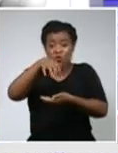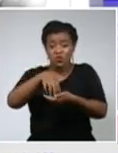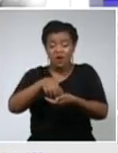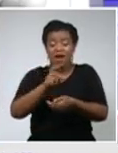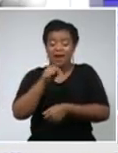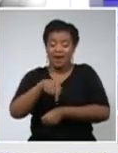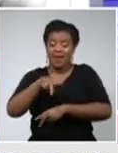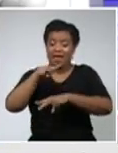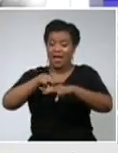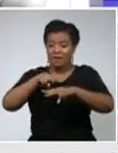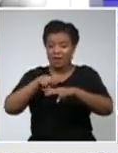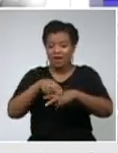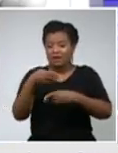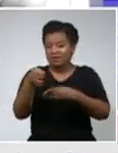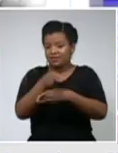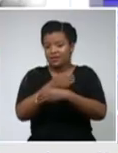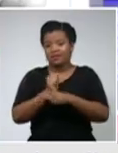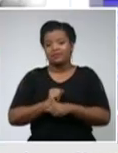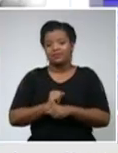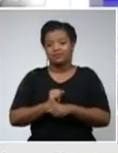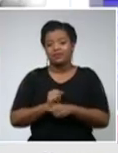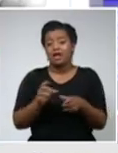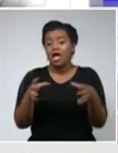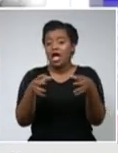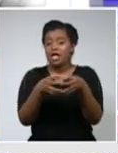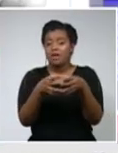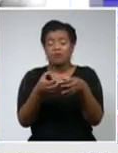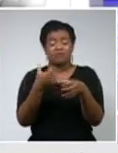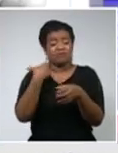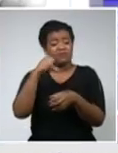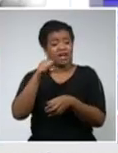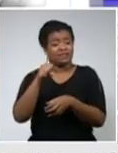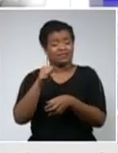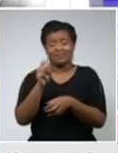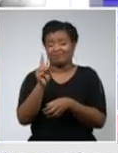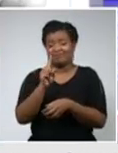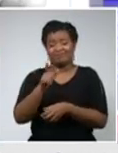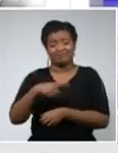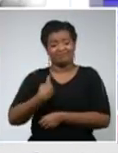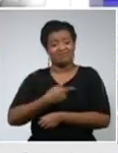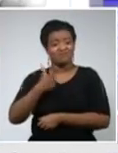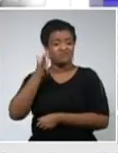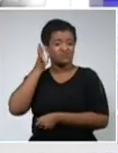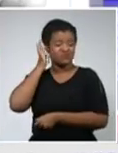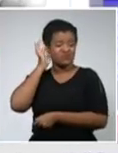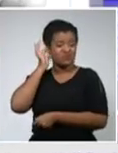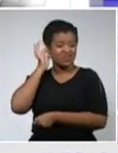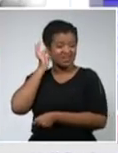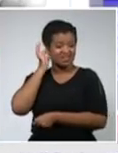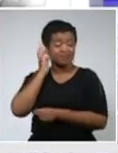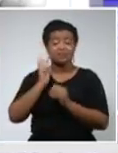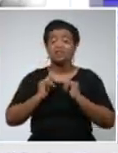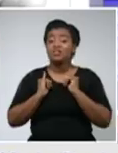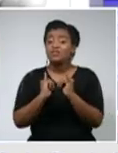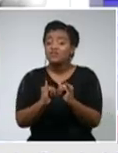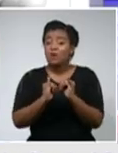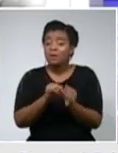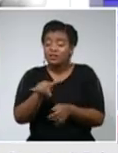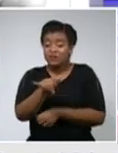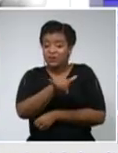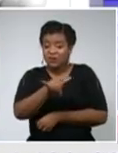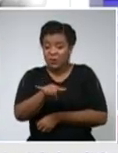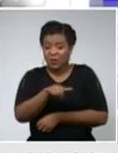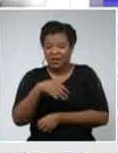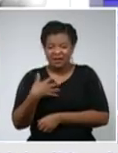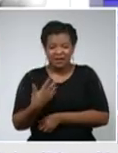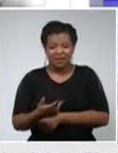Habana. En 3 equipos no podían faltar, por supuesto, nuestras valerosas mujeres. Es noticia hoy, doctor, y